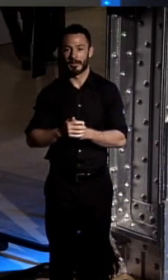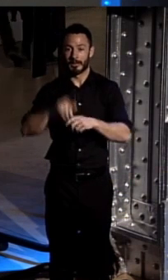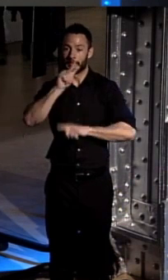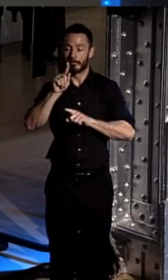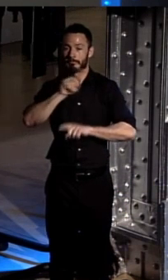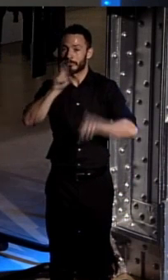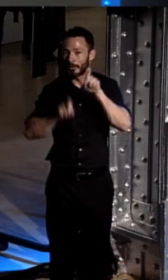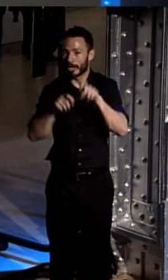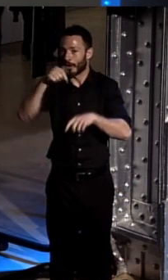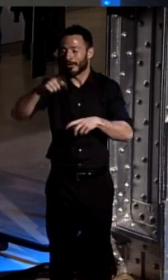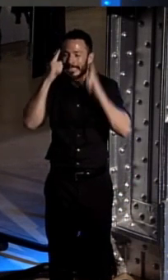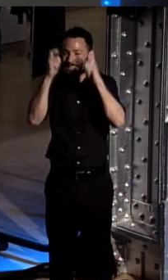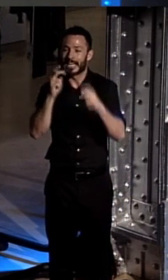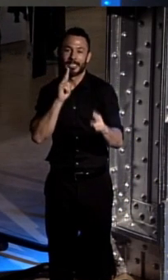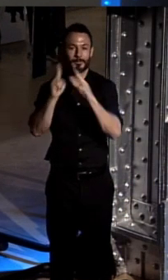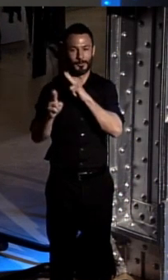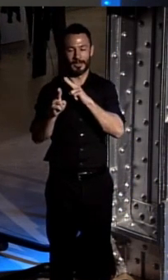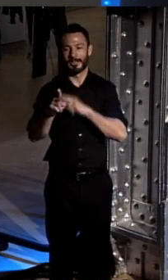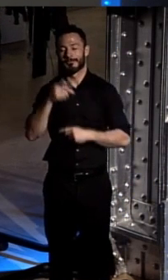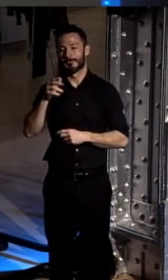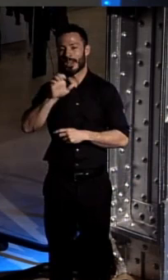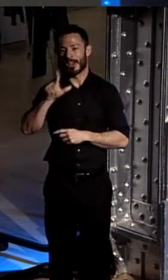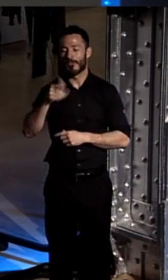de contestar en este futuro por venir.